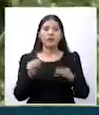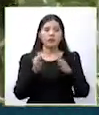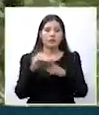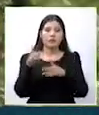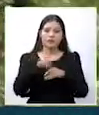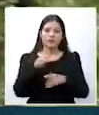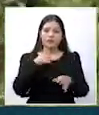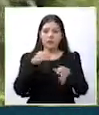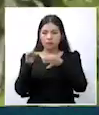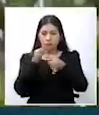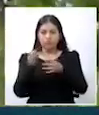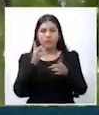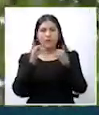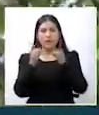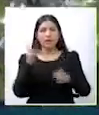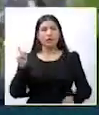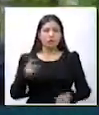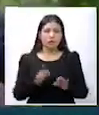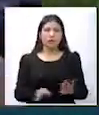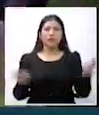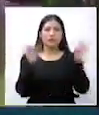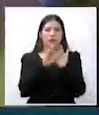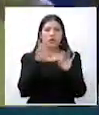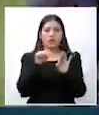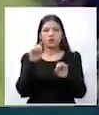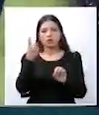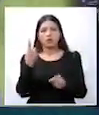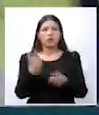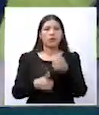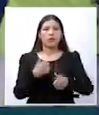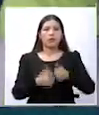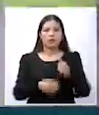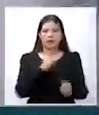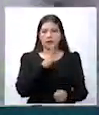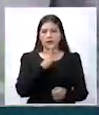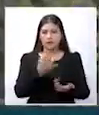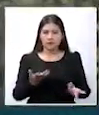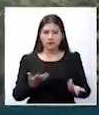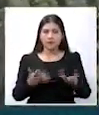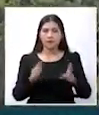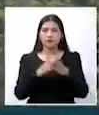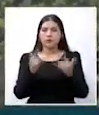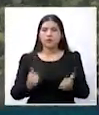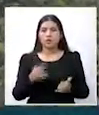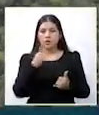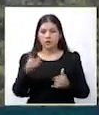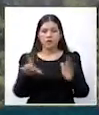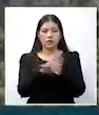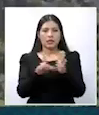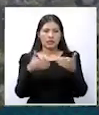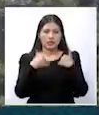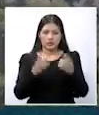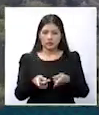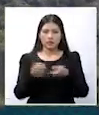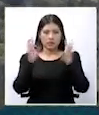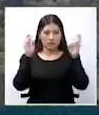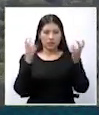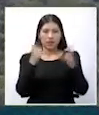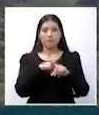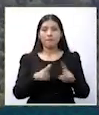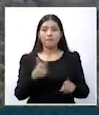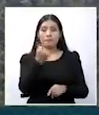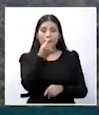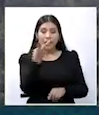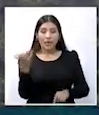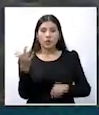autoridad. Criterio que es compartido por la senadora beniana María Nasip, quien ratifica que está vigente una ley sobre este tema. Lo lamentable es que